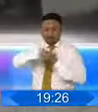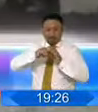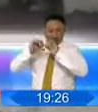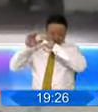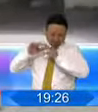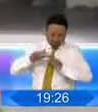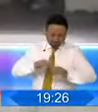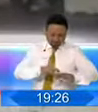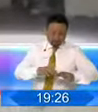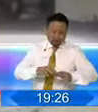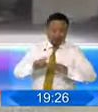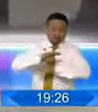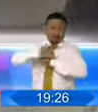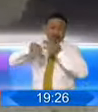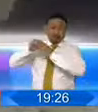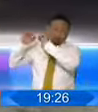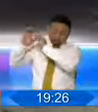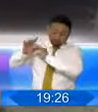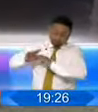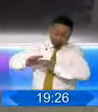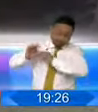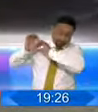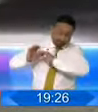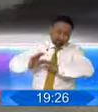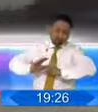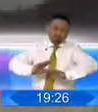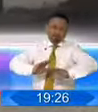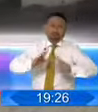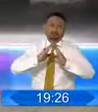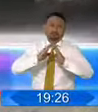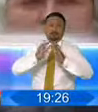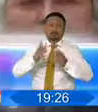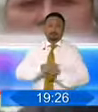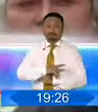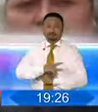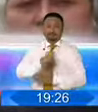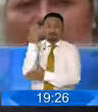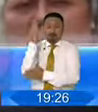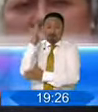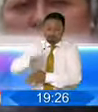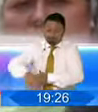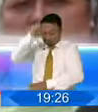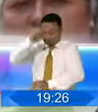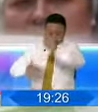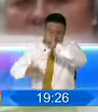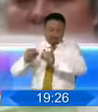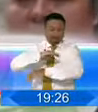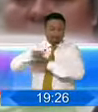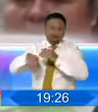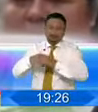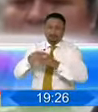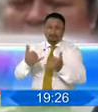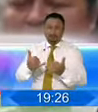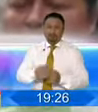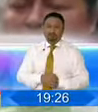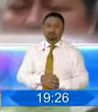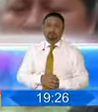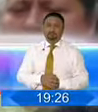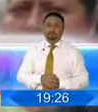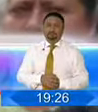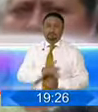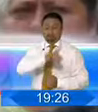montaña, entonces baja arrastrando todo, palizada, todo, sacando de raíces, palos como ustedes lo ven, todo está presente.